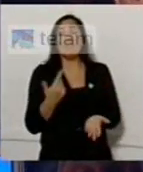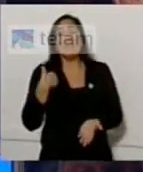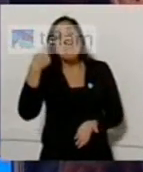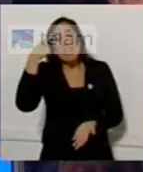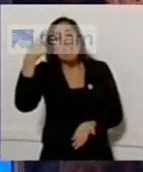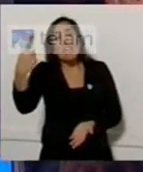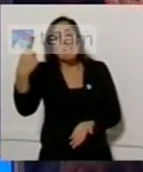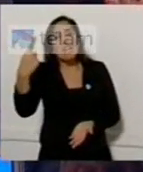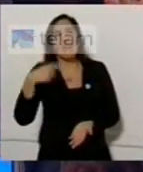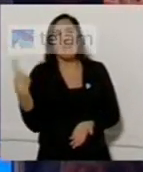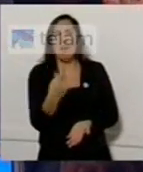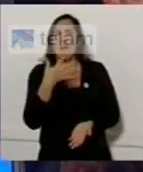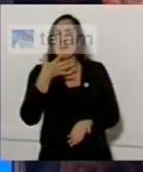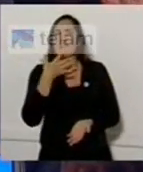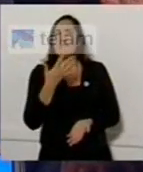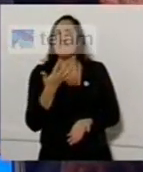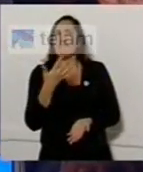Creo que es fácil entender también